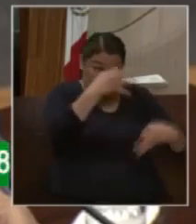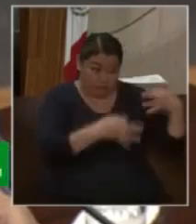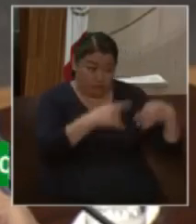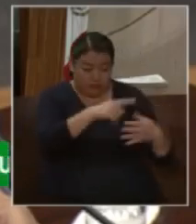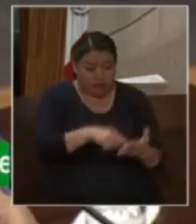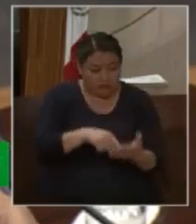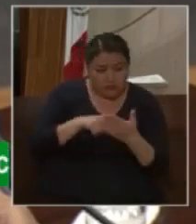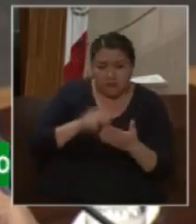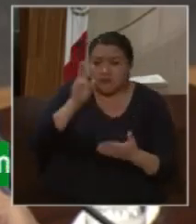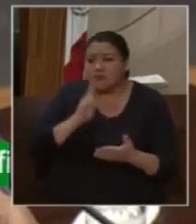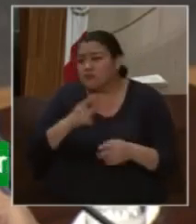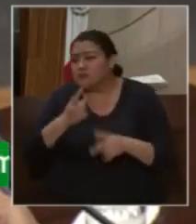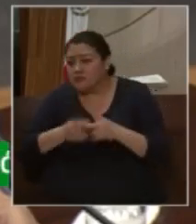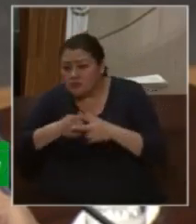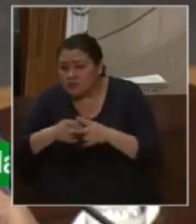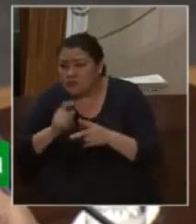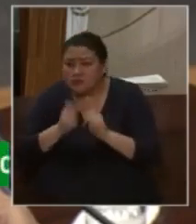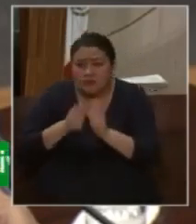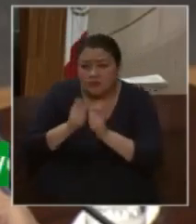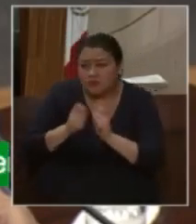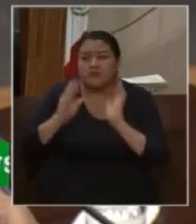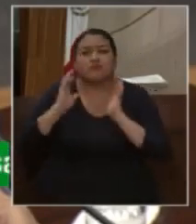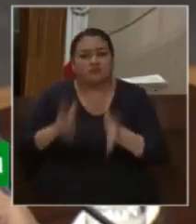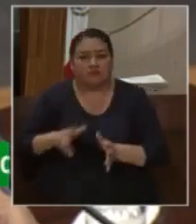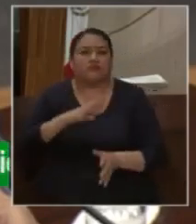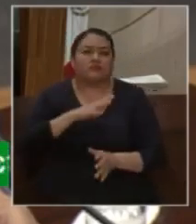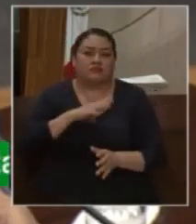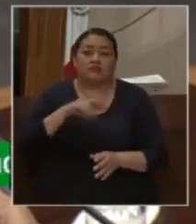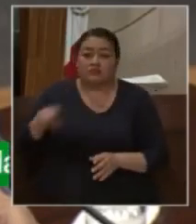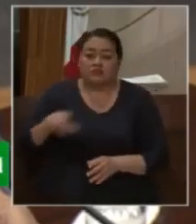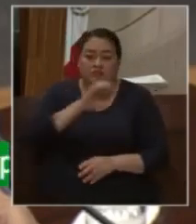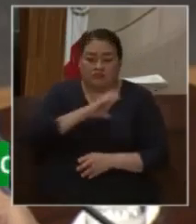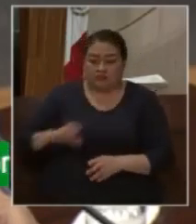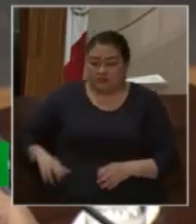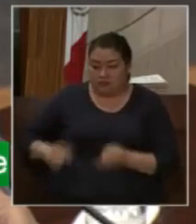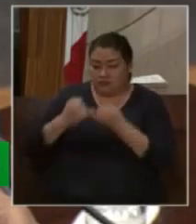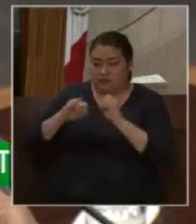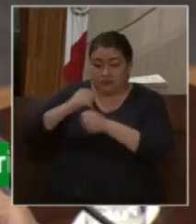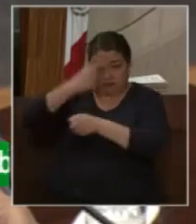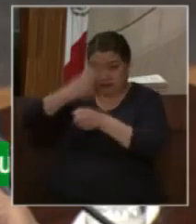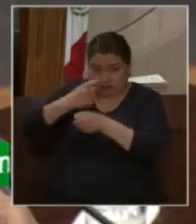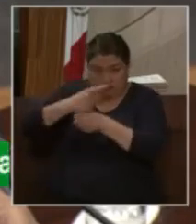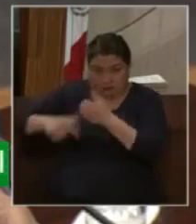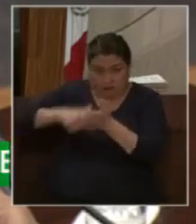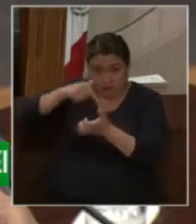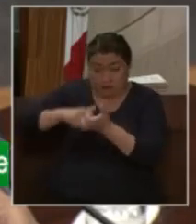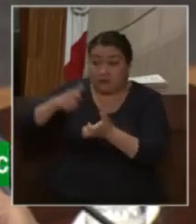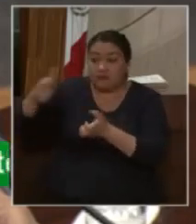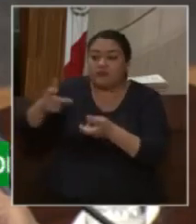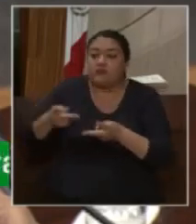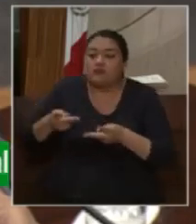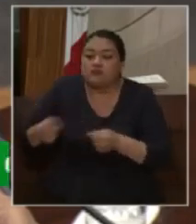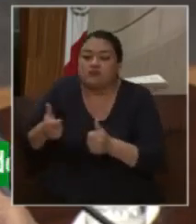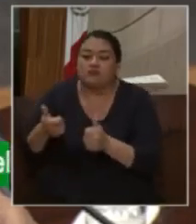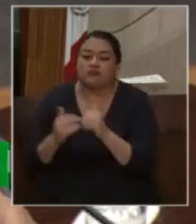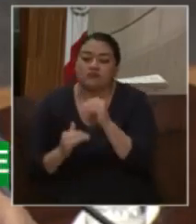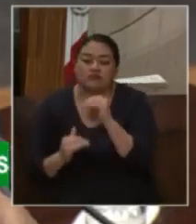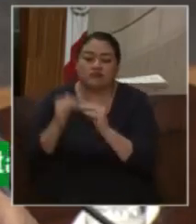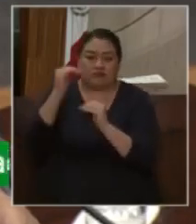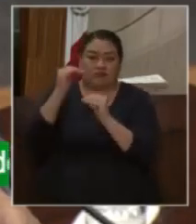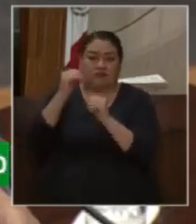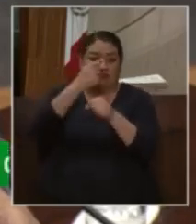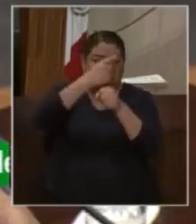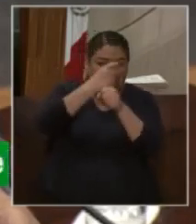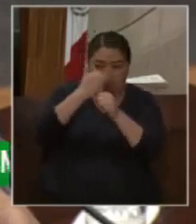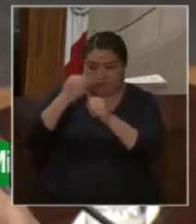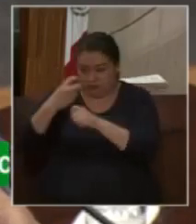por acreditada la presunción de determinancia porque la candidata independiente que obtuvo el primer lugar rebasó el tope de gastos de campaña y la diferencia entre el